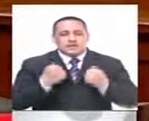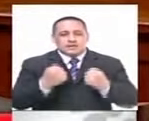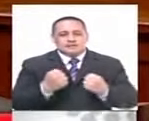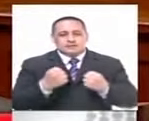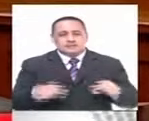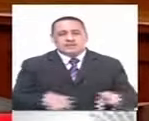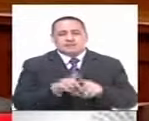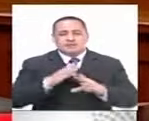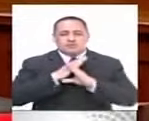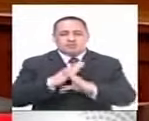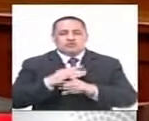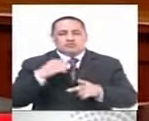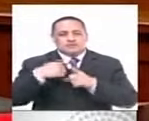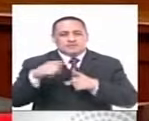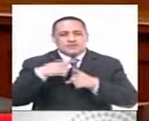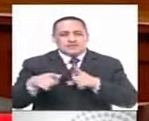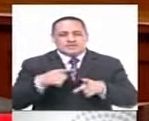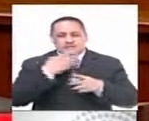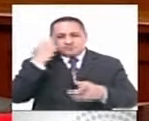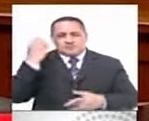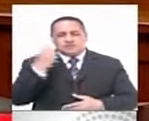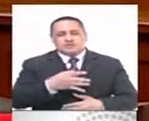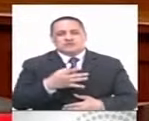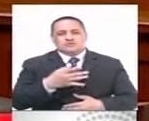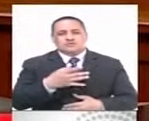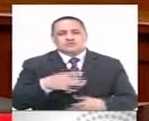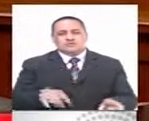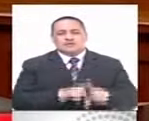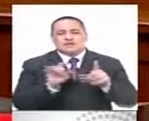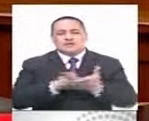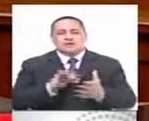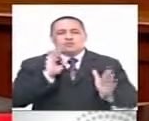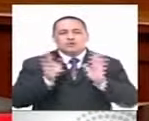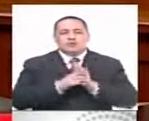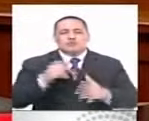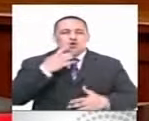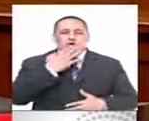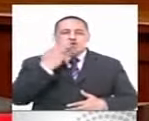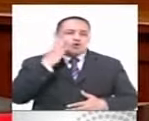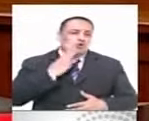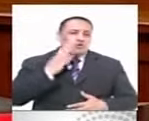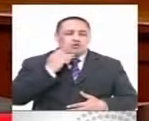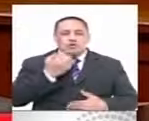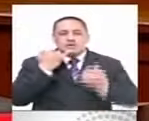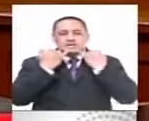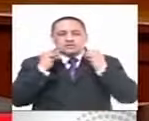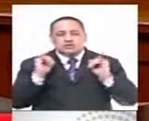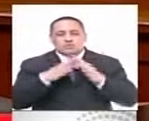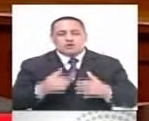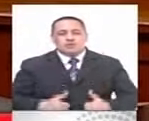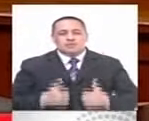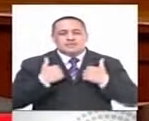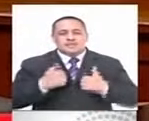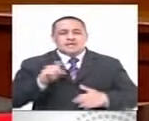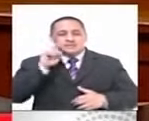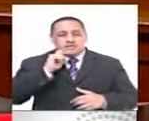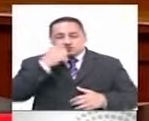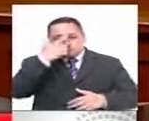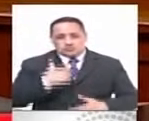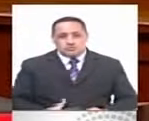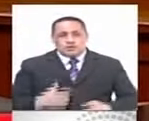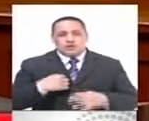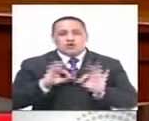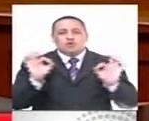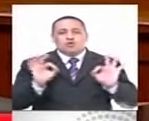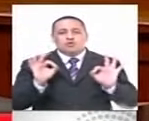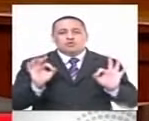el luchar contra todo tipo de discriminación, ya sea por raza, idioma, orientación sexual, identidad